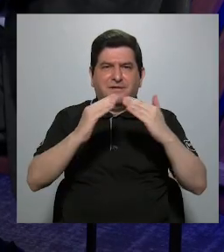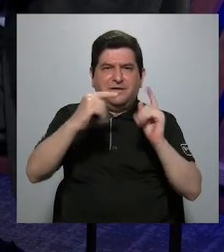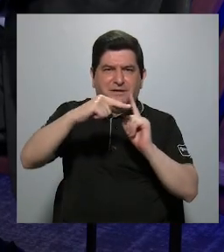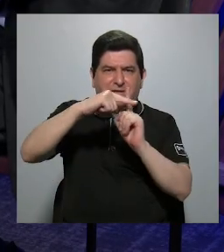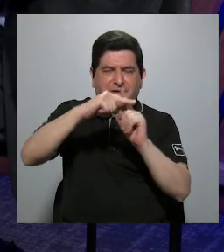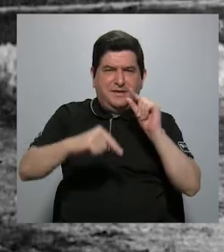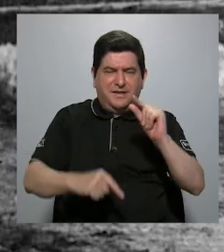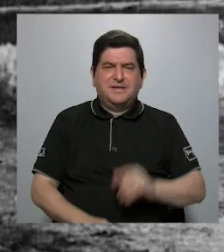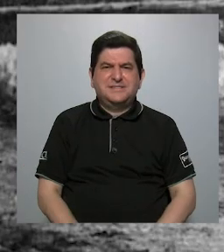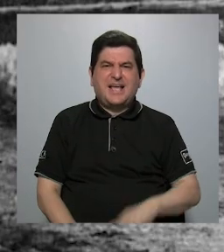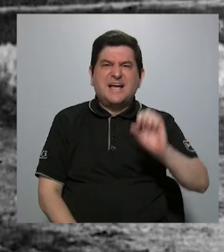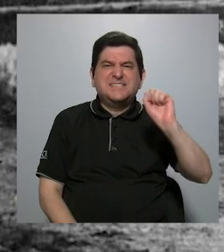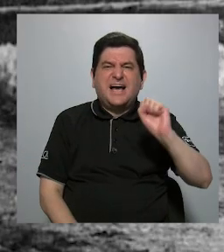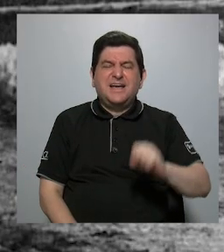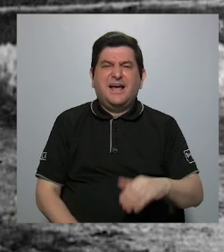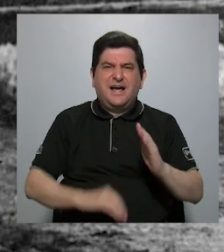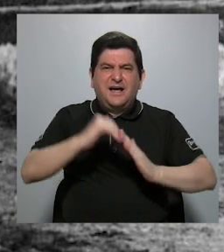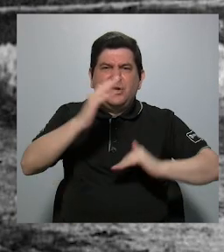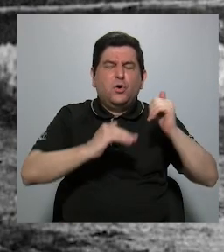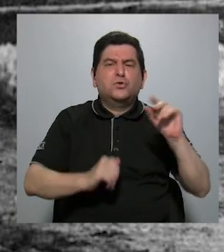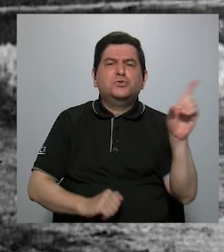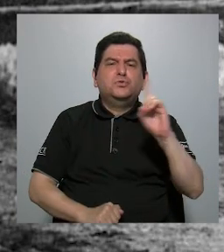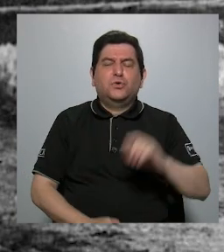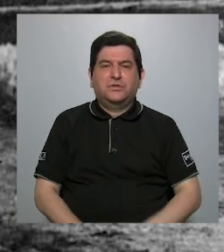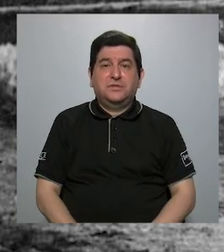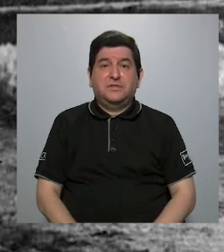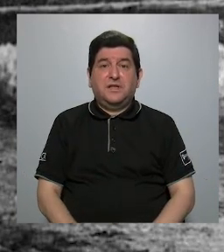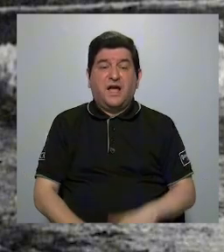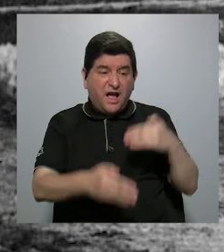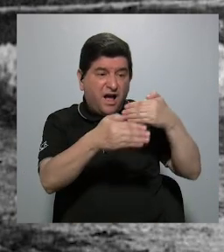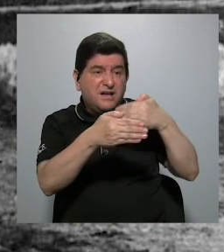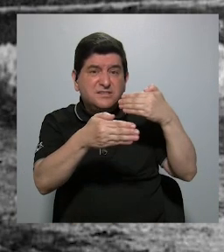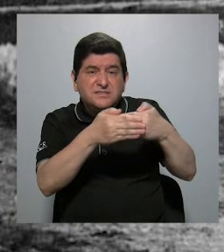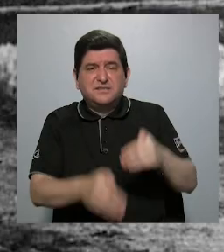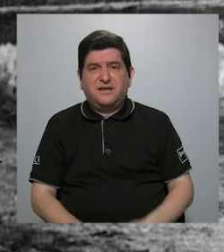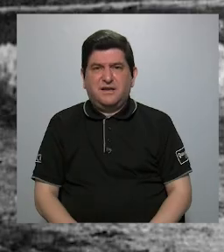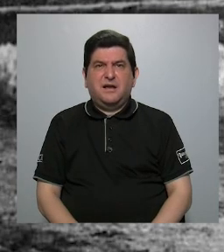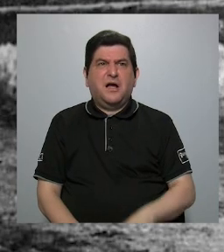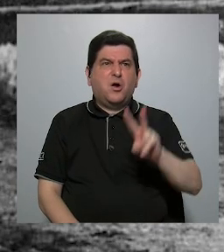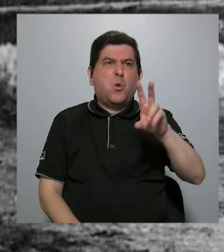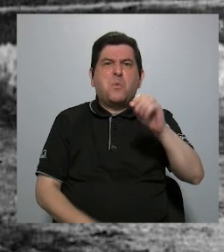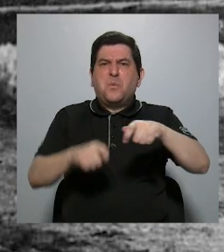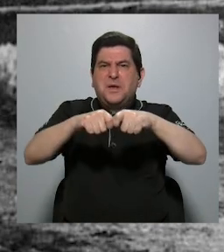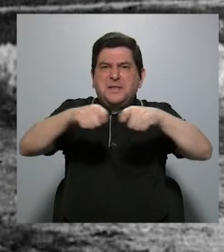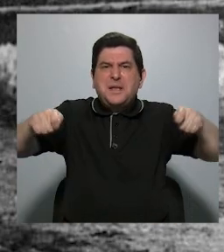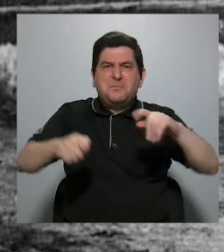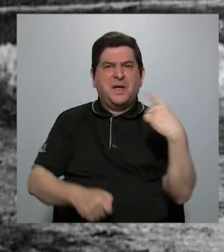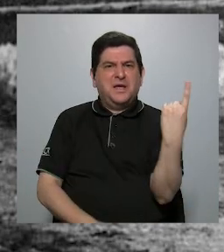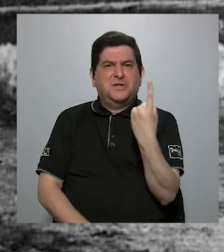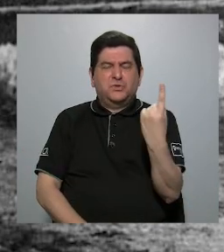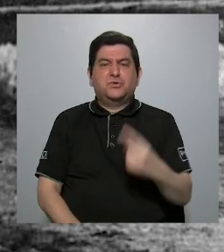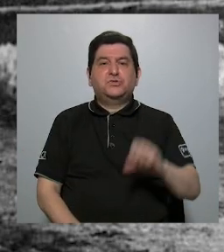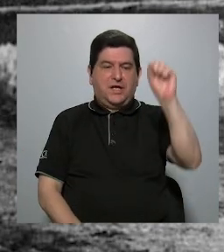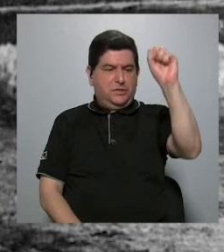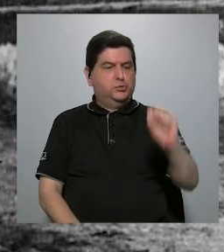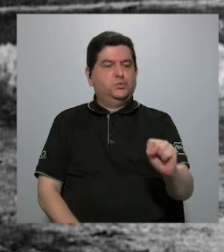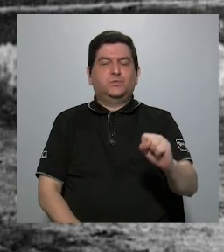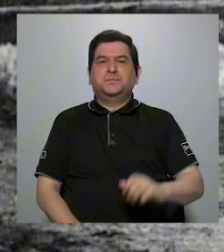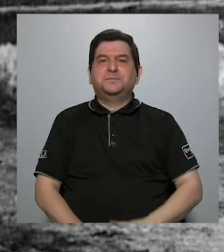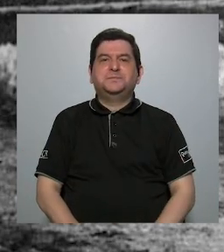del Sagrario, entonces, ¿dónde fue reconstruida? A la par. Ah. Se desplazó cerca de 20 metros Okay. hacia el